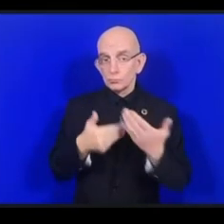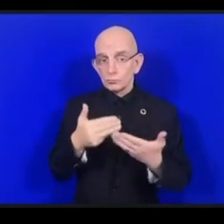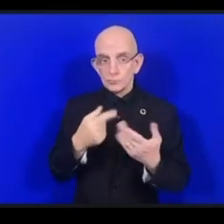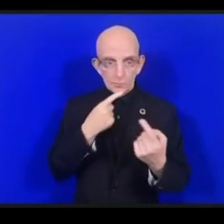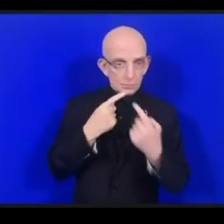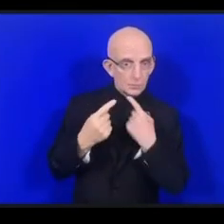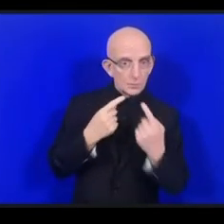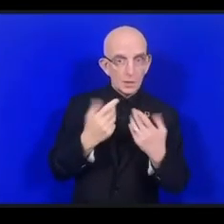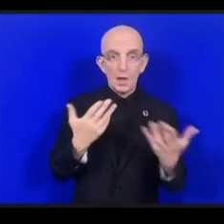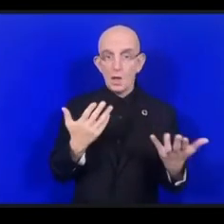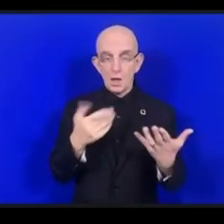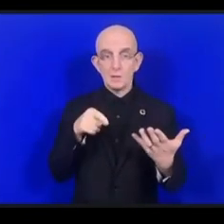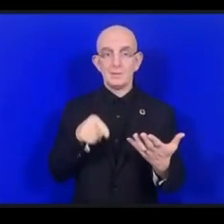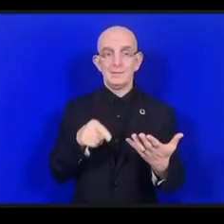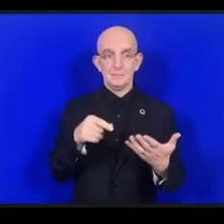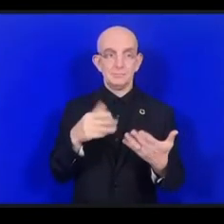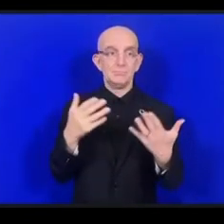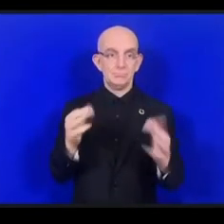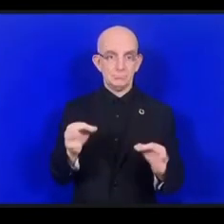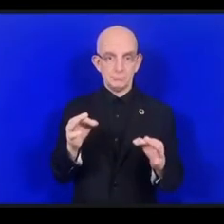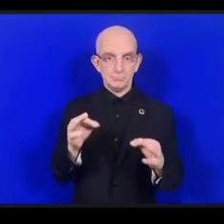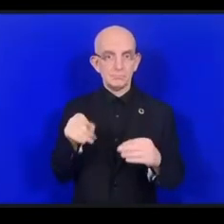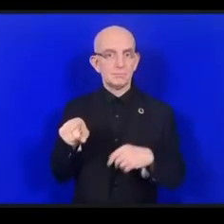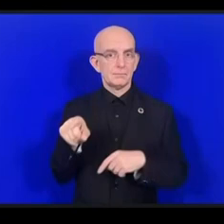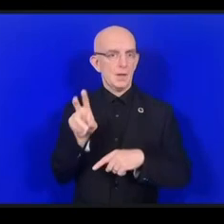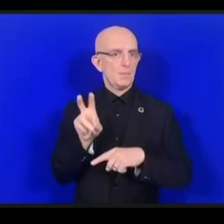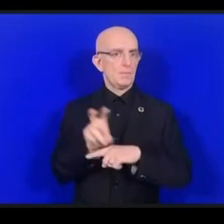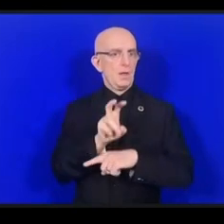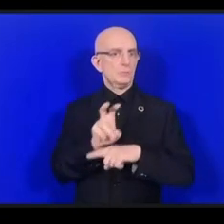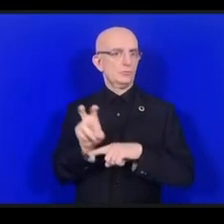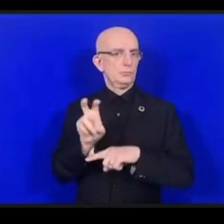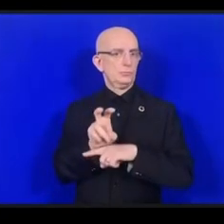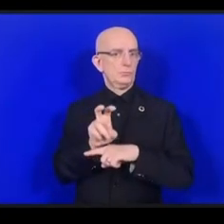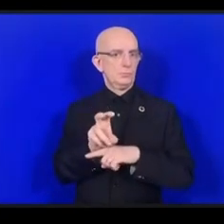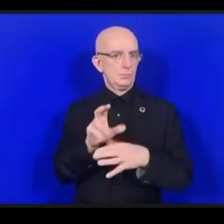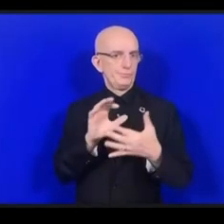y he de mencionar un programa en el